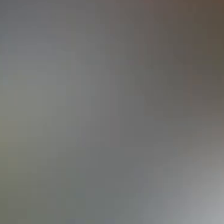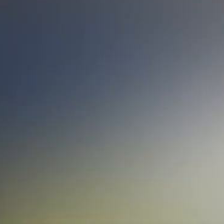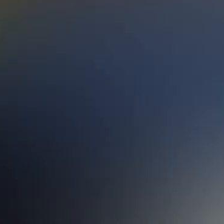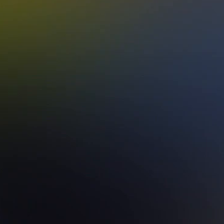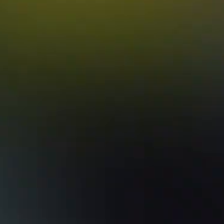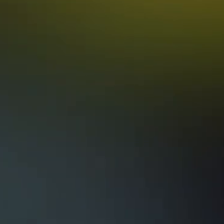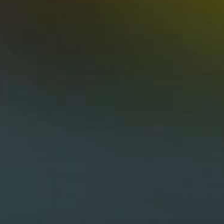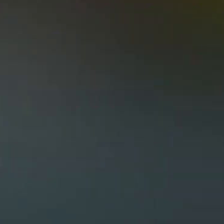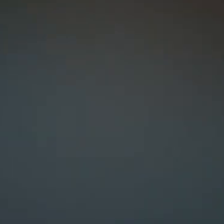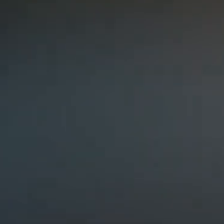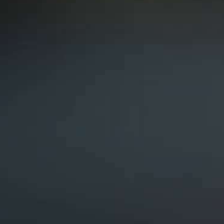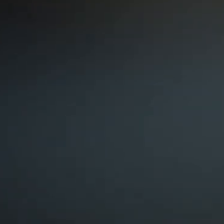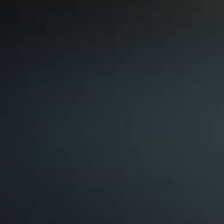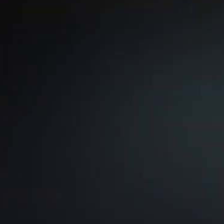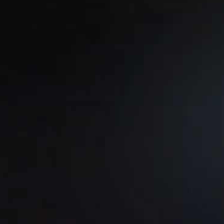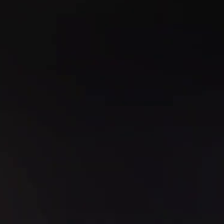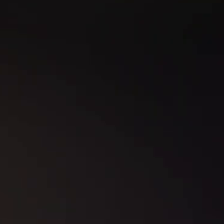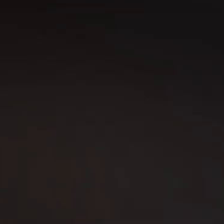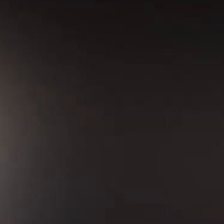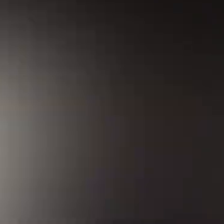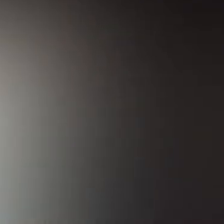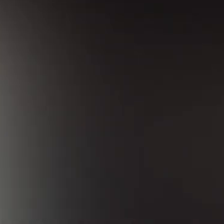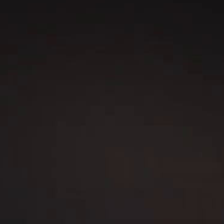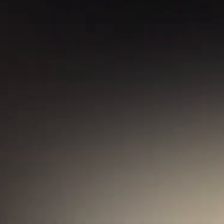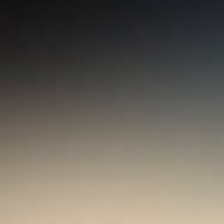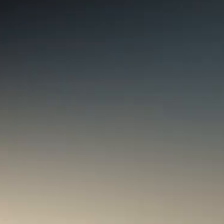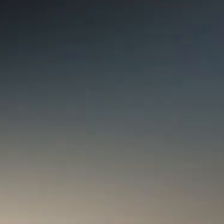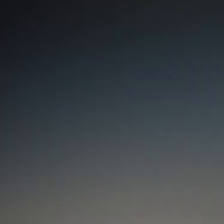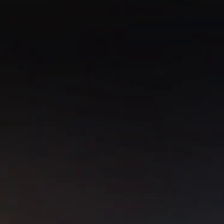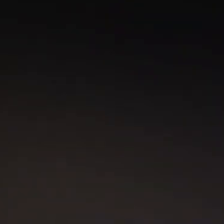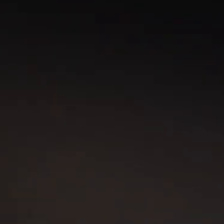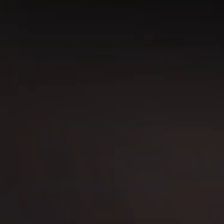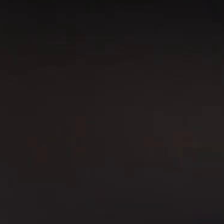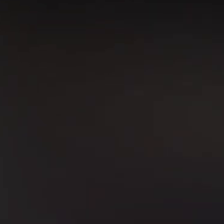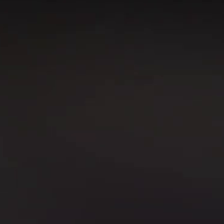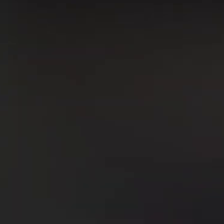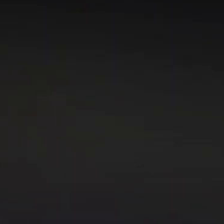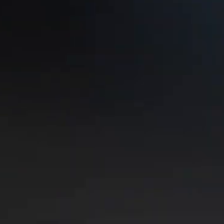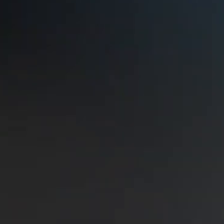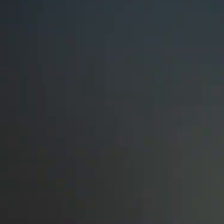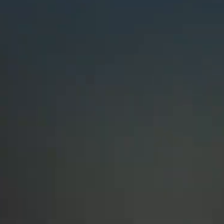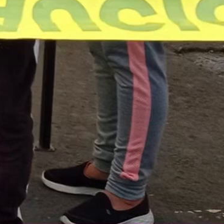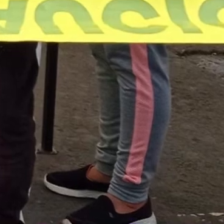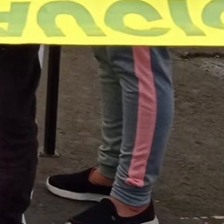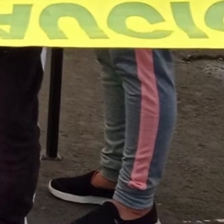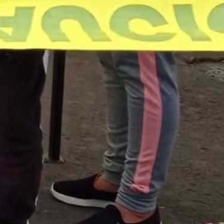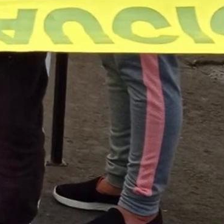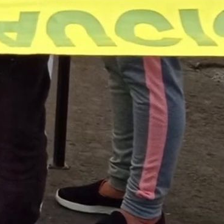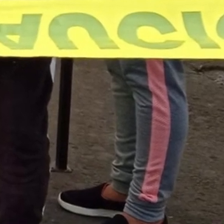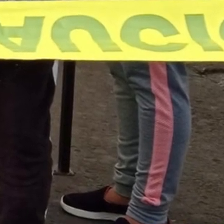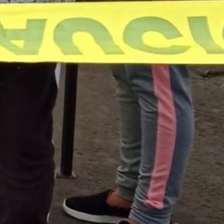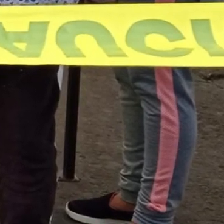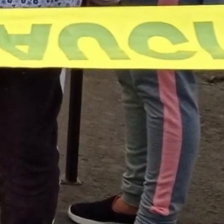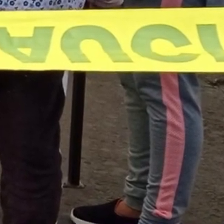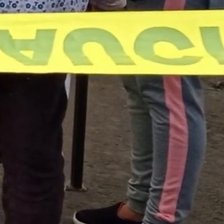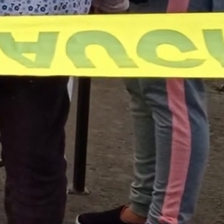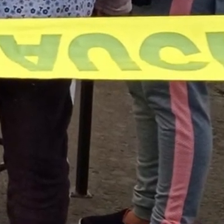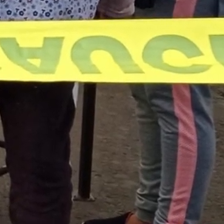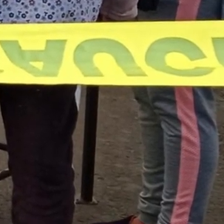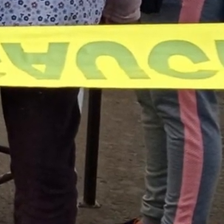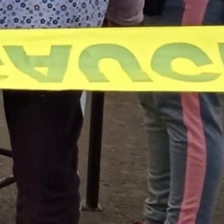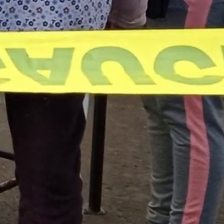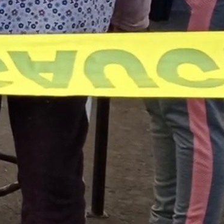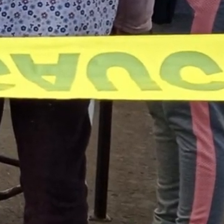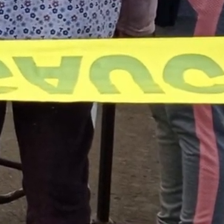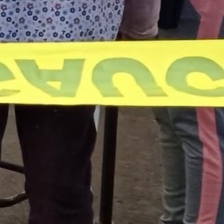terrible accidente en la línea tres donde se dio el impacto de dos trenes repletos de pasajeros la jefa de gobierno de la Ciudad de